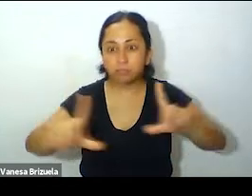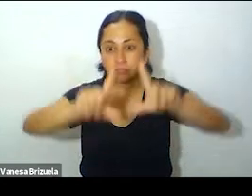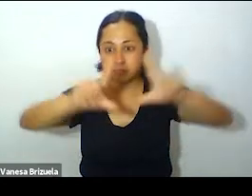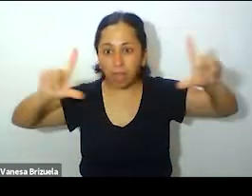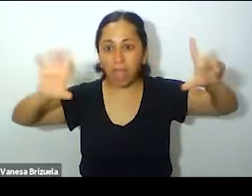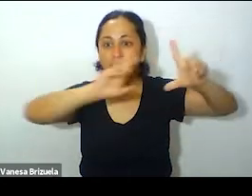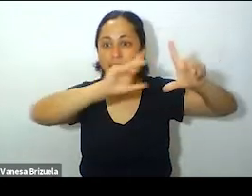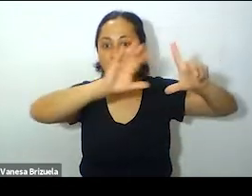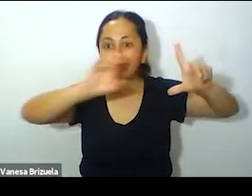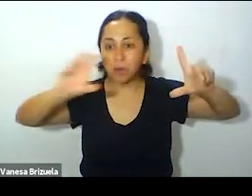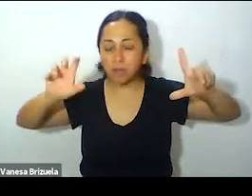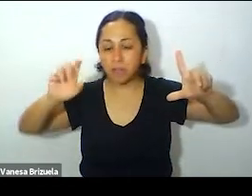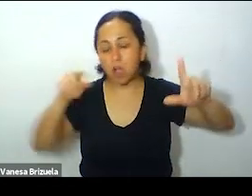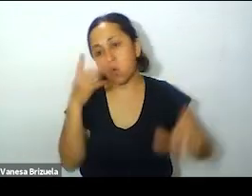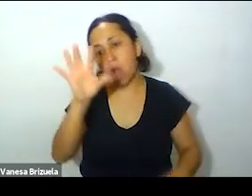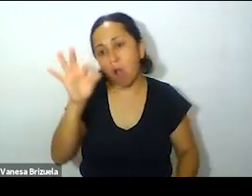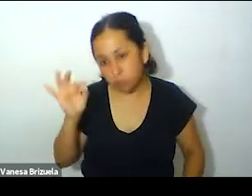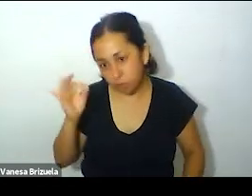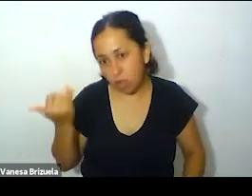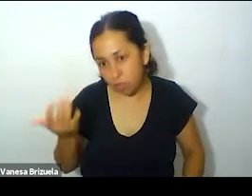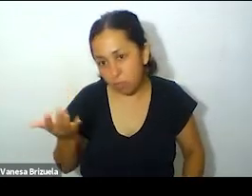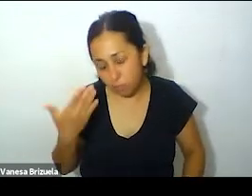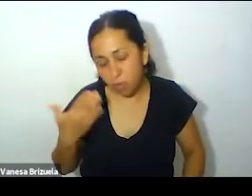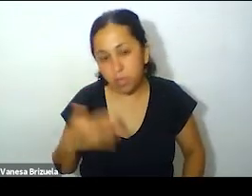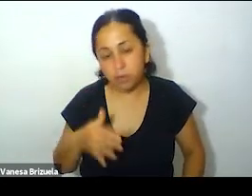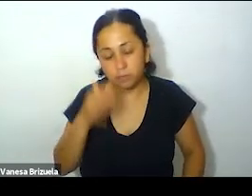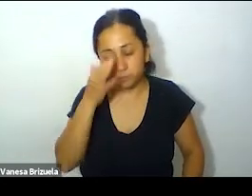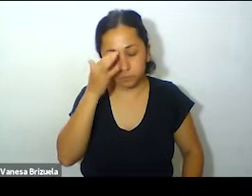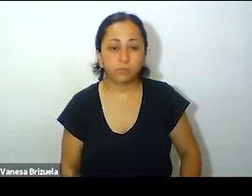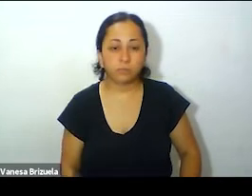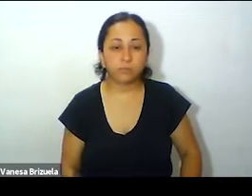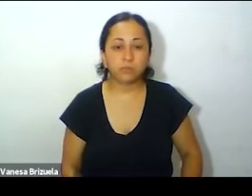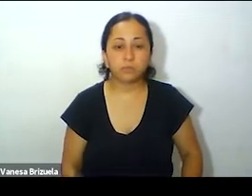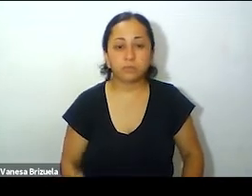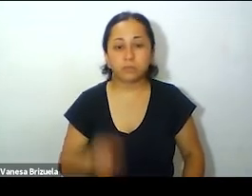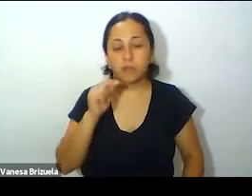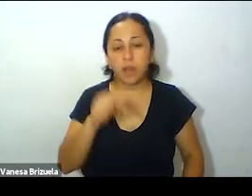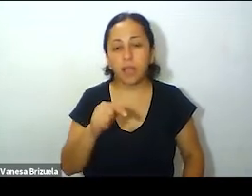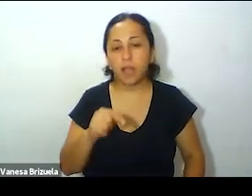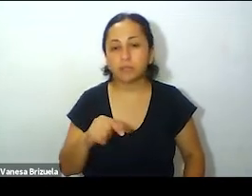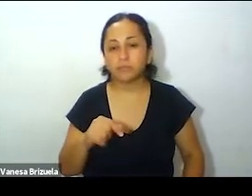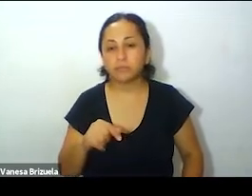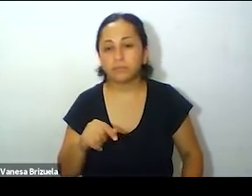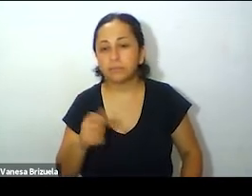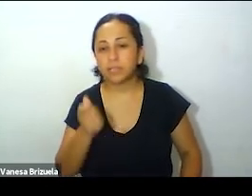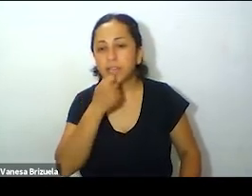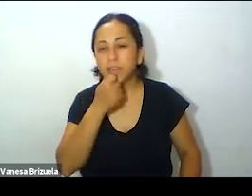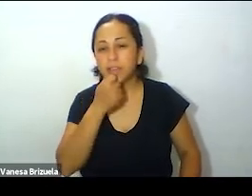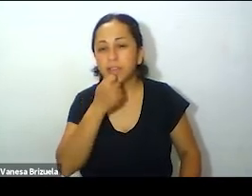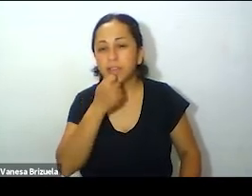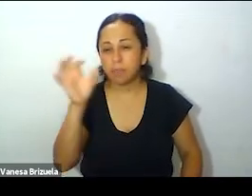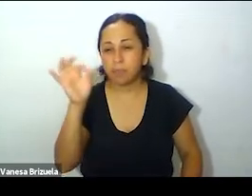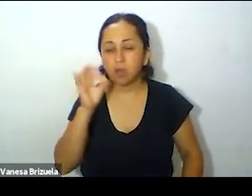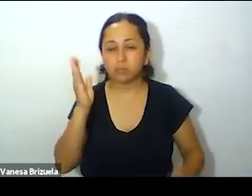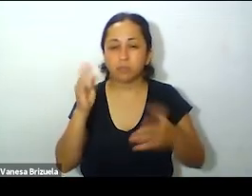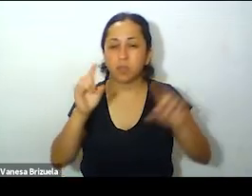tipografía quizás, porque es una de las opciones que podemos tener. Acá les recorté de una